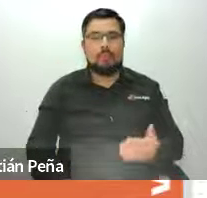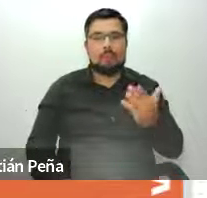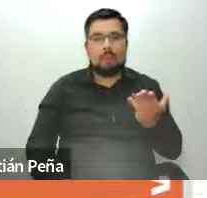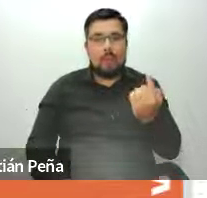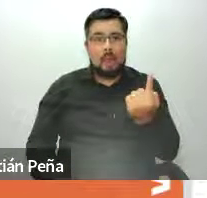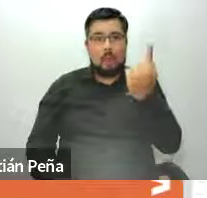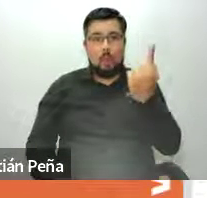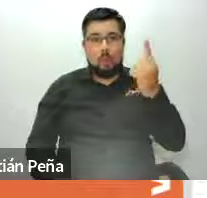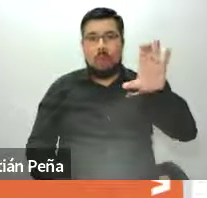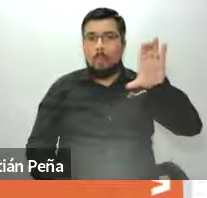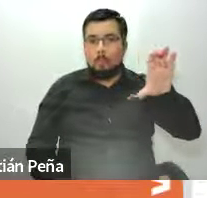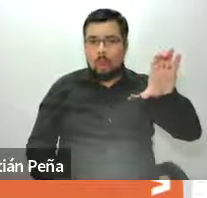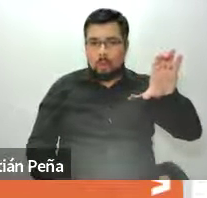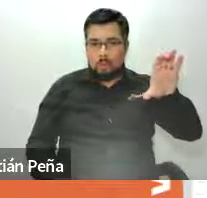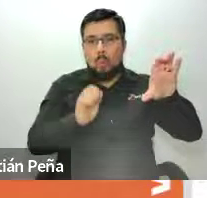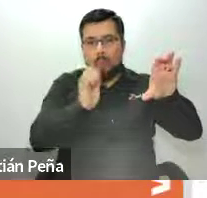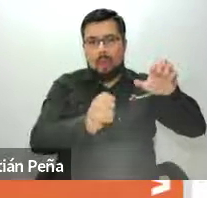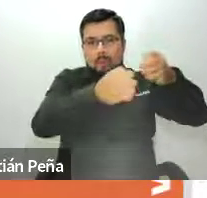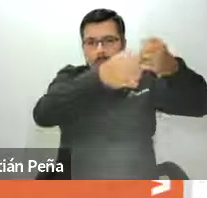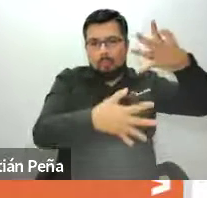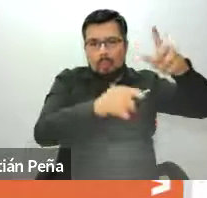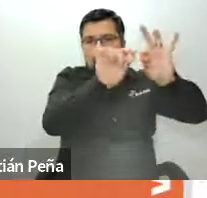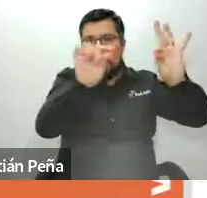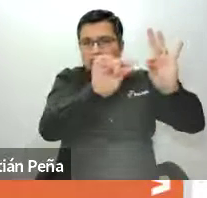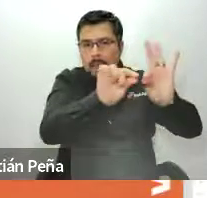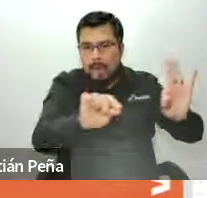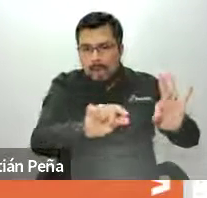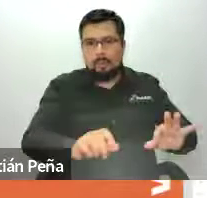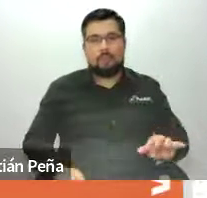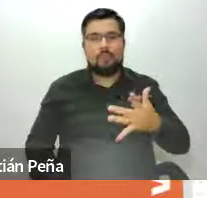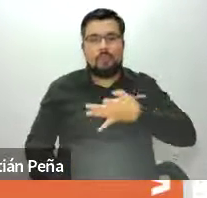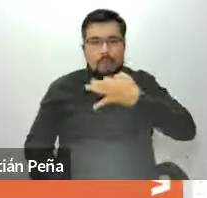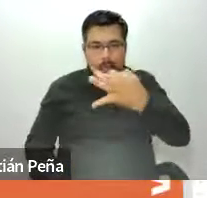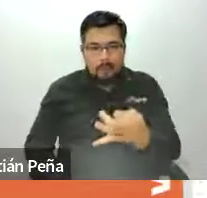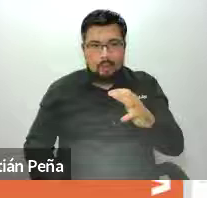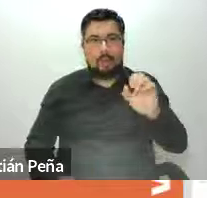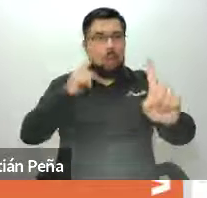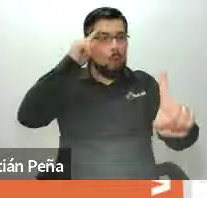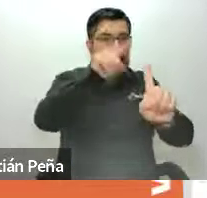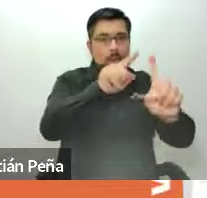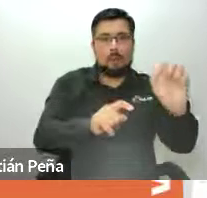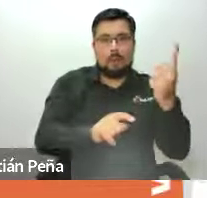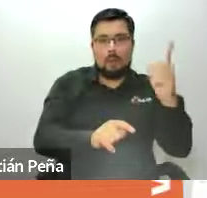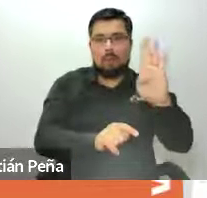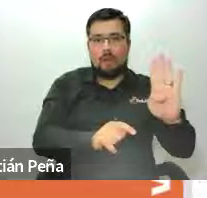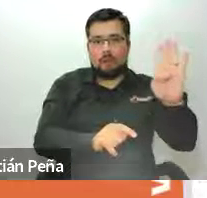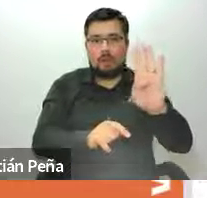si ustedes se fijan acá, tenemos objetivos de primero, de segundo y de tercero básico. La primera línea de progresión tiene que